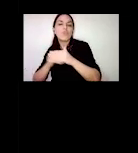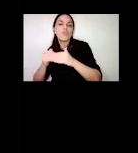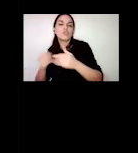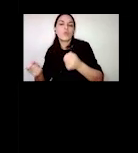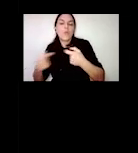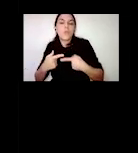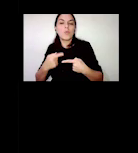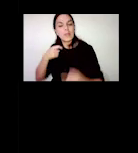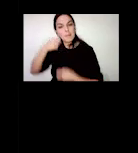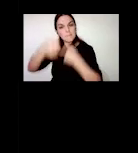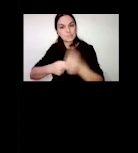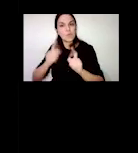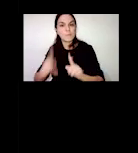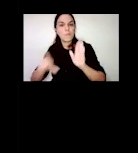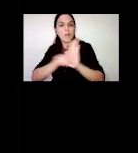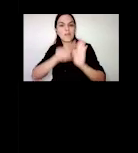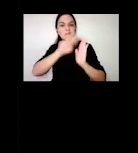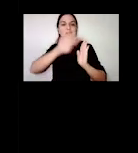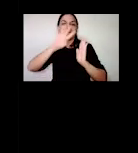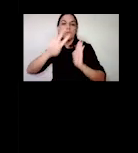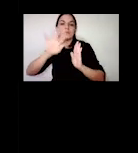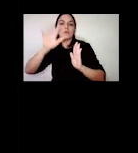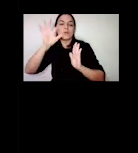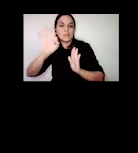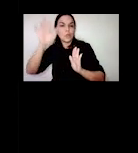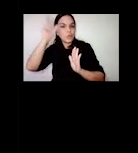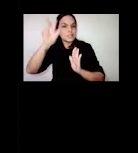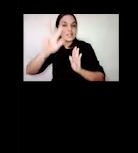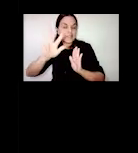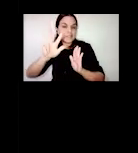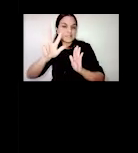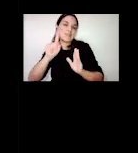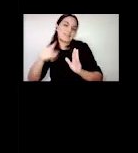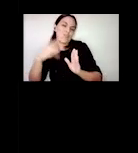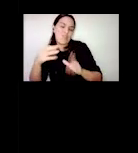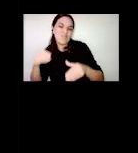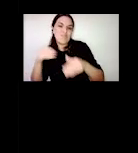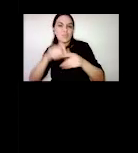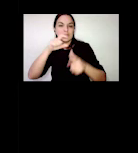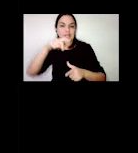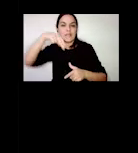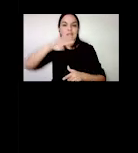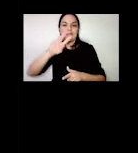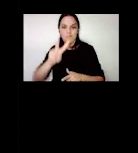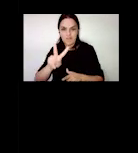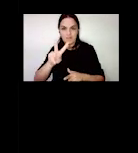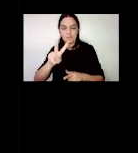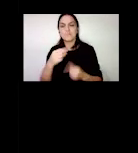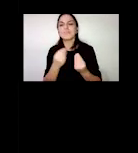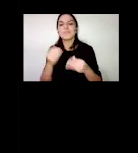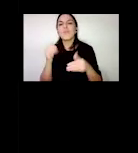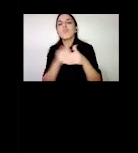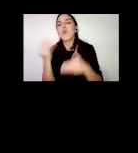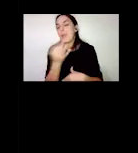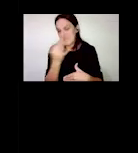por la ley 24083, estos fondos tienen que cotizar en la CNB. Son fondos especiales, y